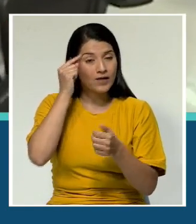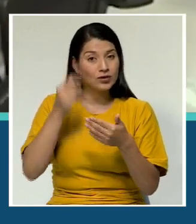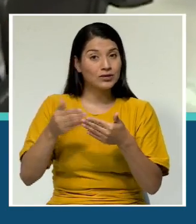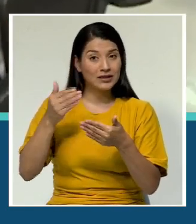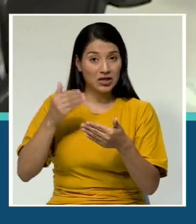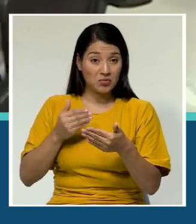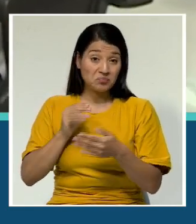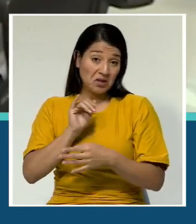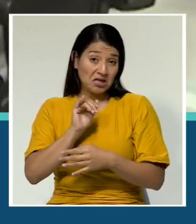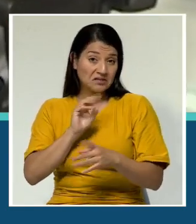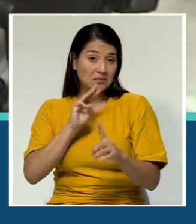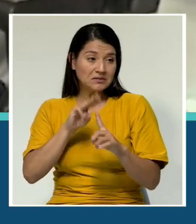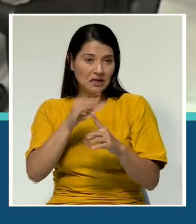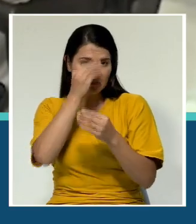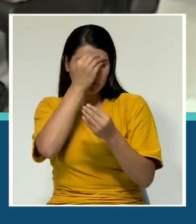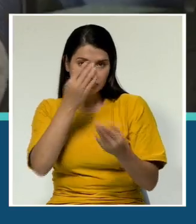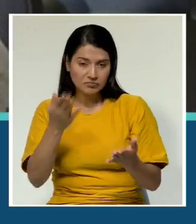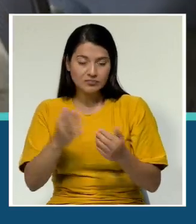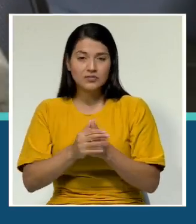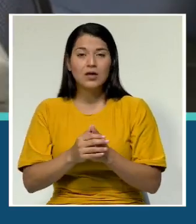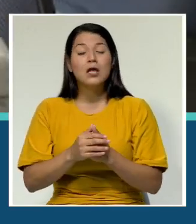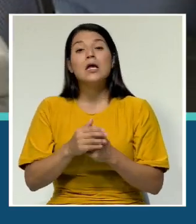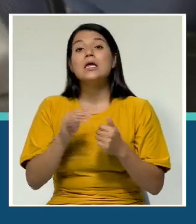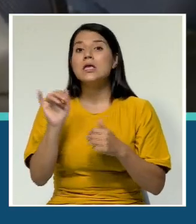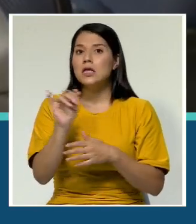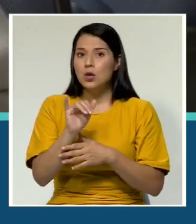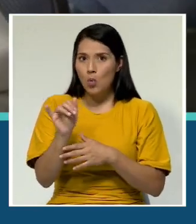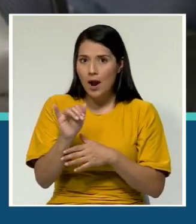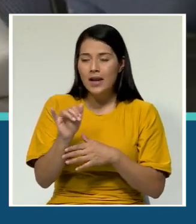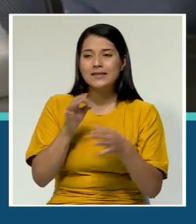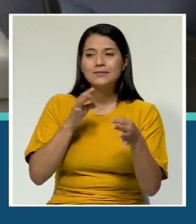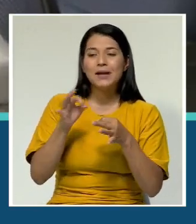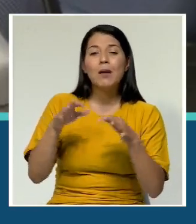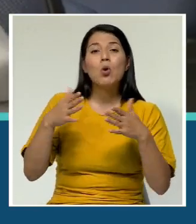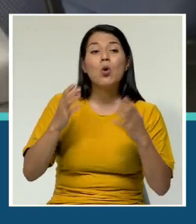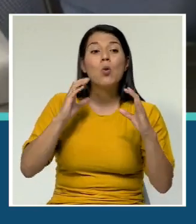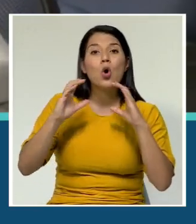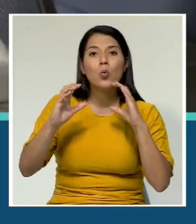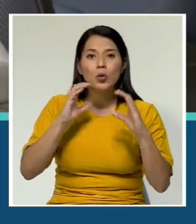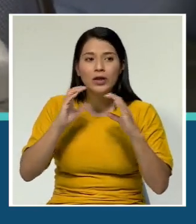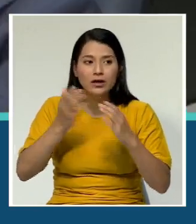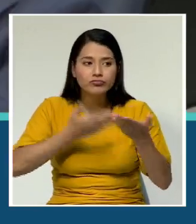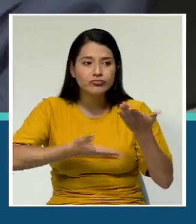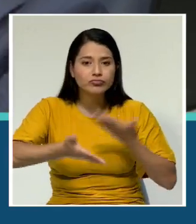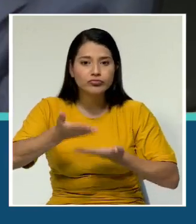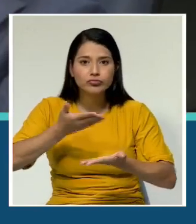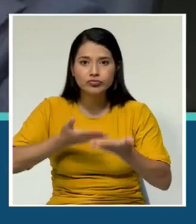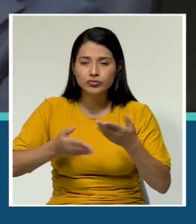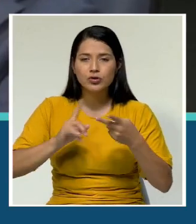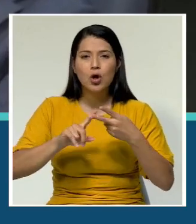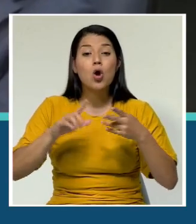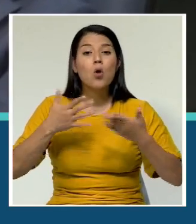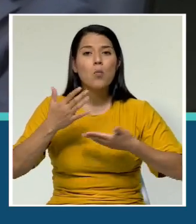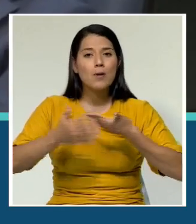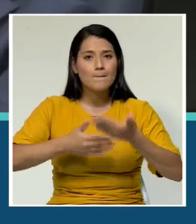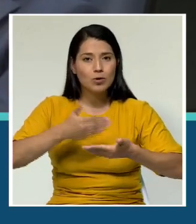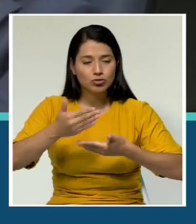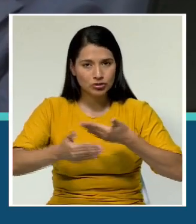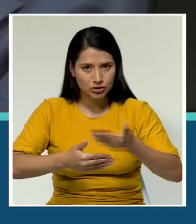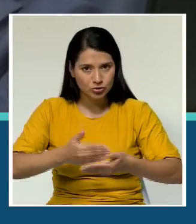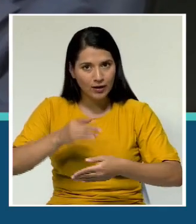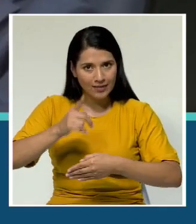creo ha sido la norma en el país por muchos gobiernos. Ese fue el mensaje. Aclaramos cómo vamos a